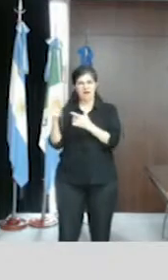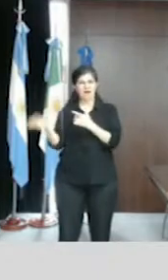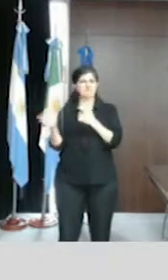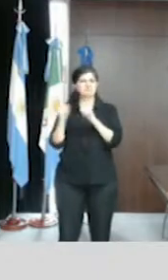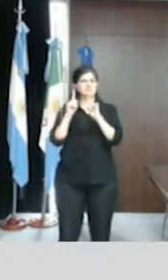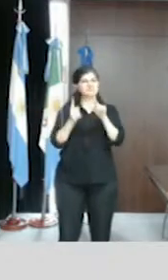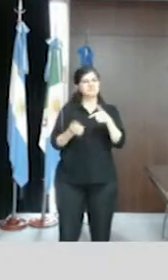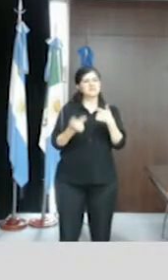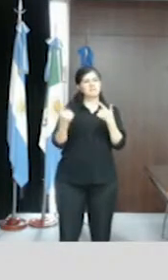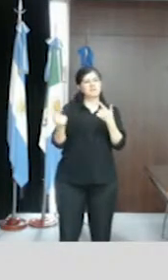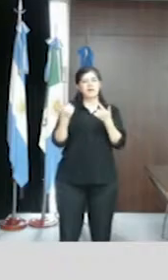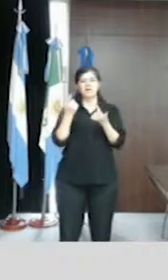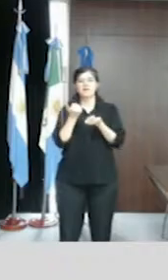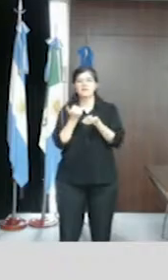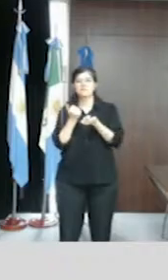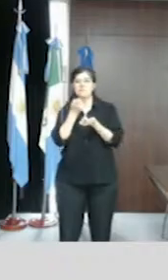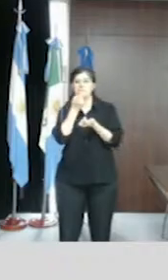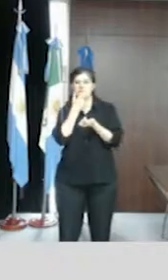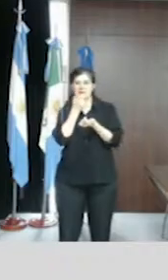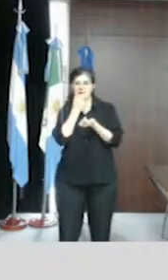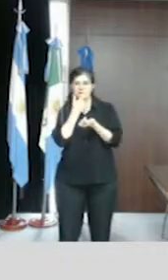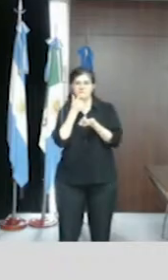con opioides fuertes y coadyuvantes.